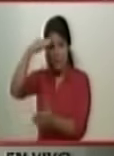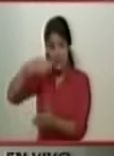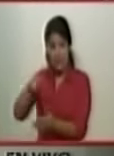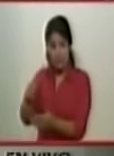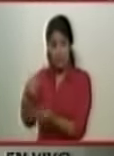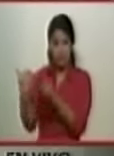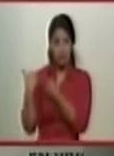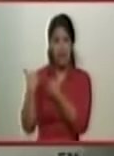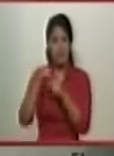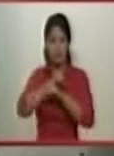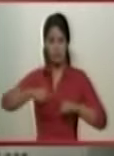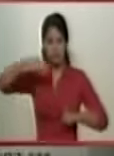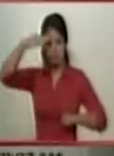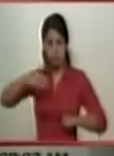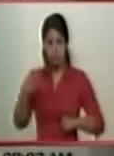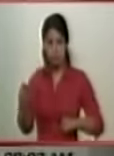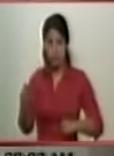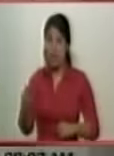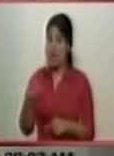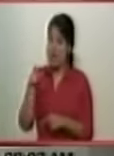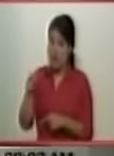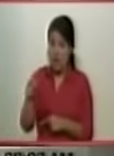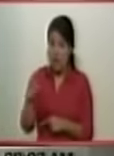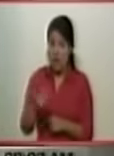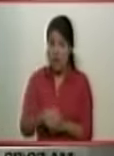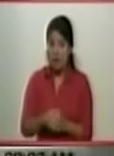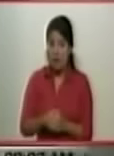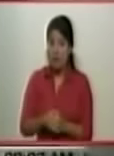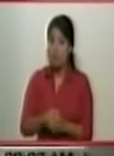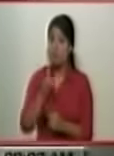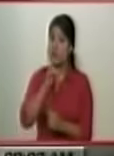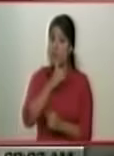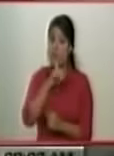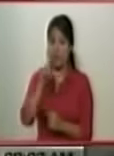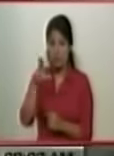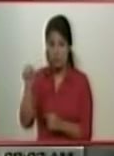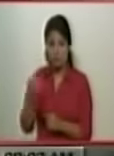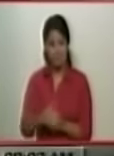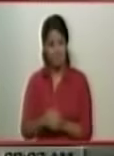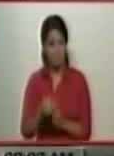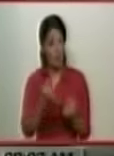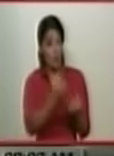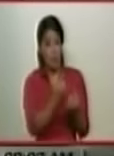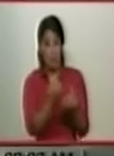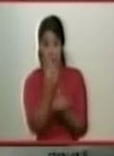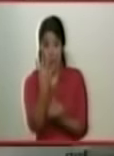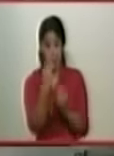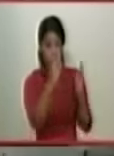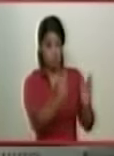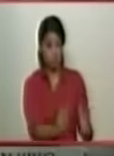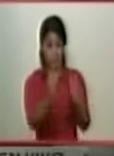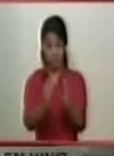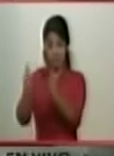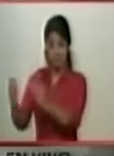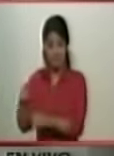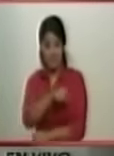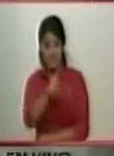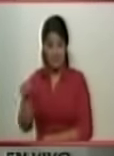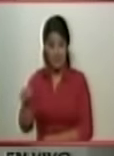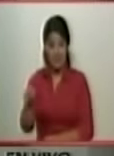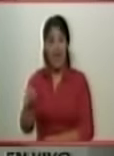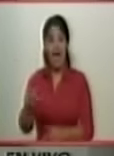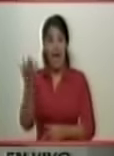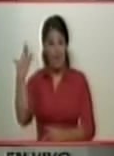Bolivariana, Batalla de San Félix II, los centauros egresadas de